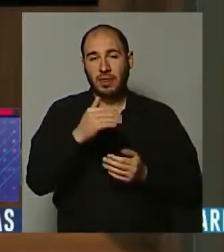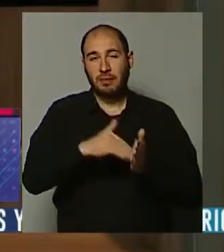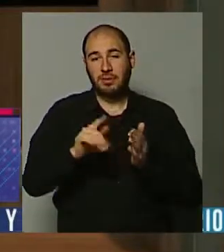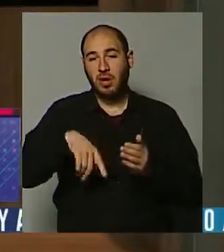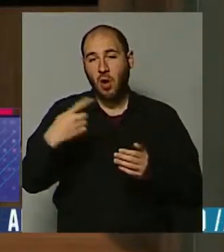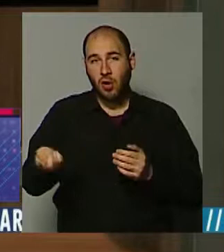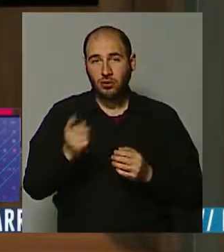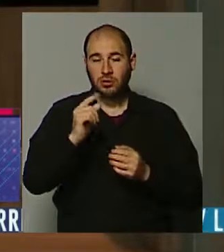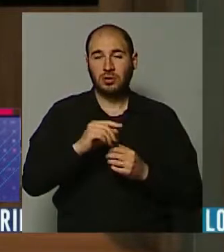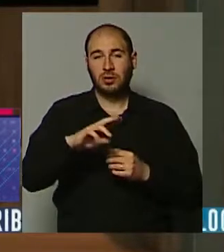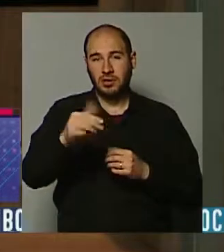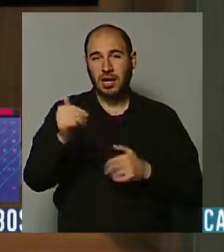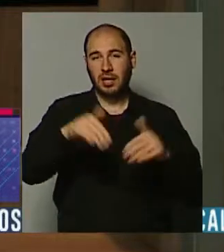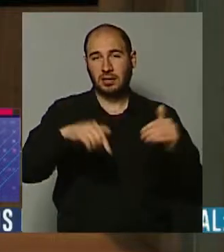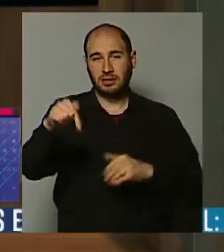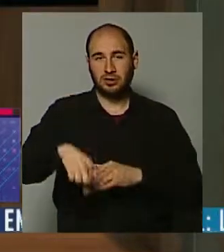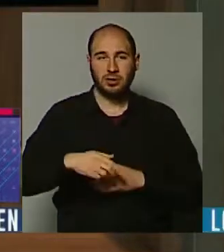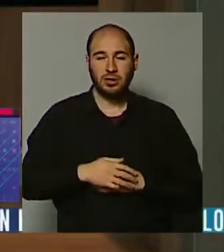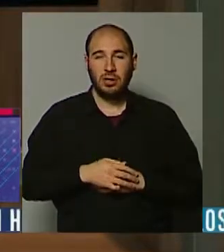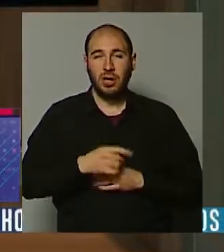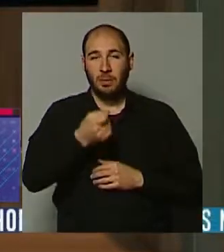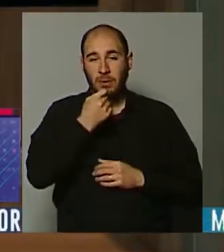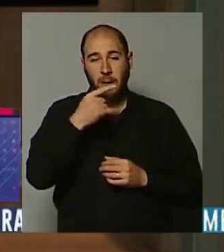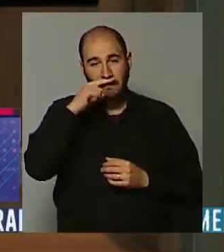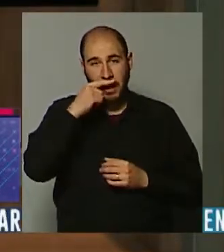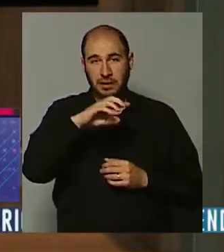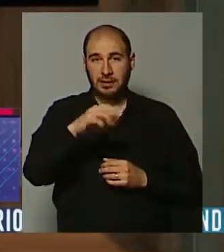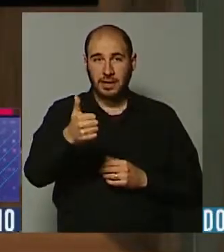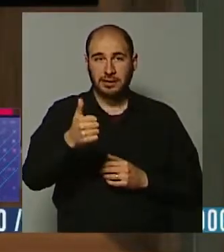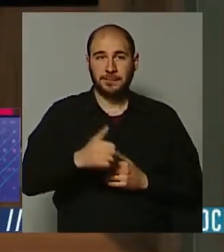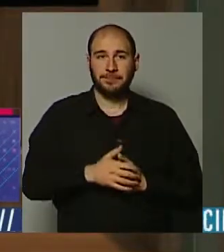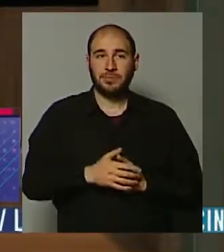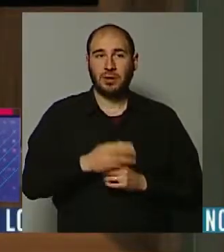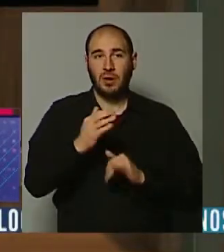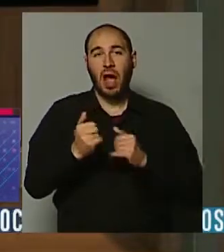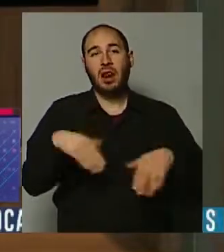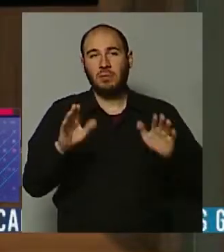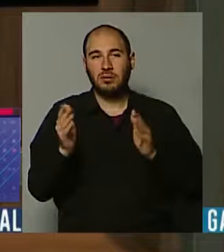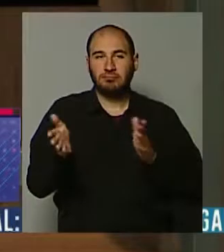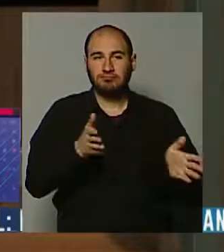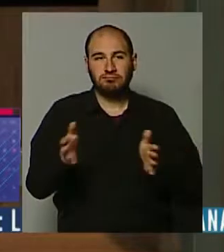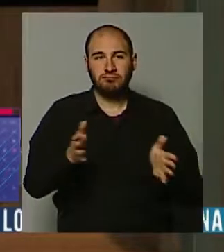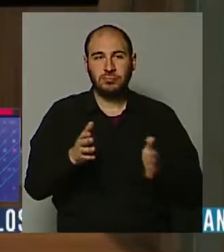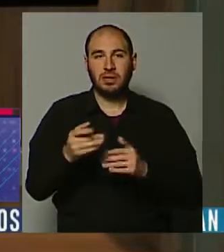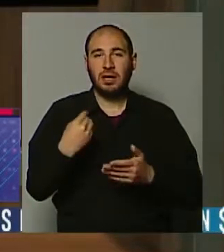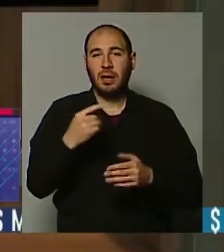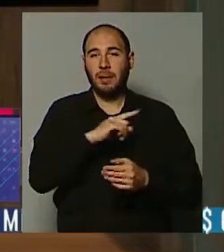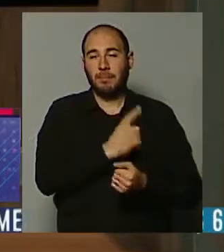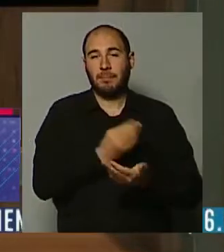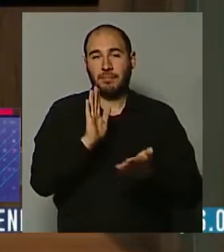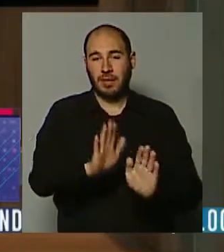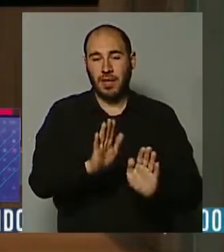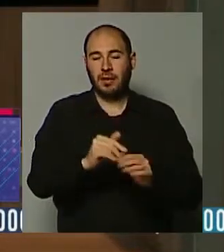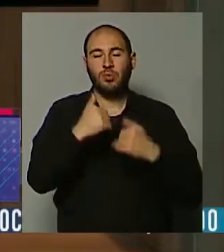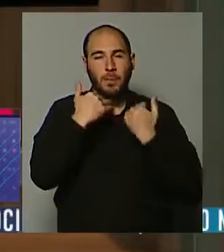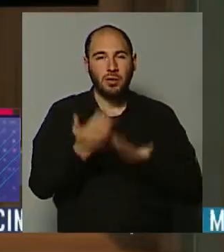otro el que gane estas elecciones, y en caso de que sea Mauricio Macri, hablando de posibilidades, ¿no?, de seguir en el poder, la perspectiva